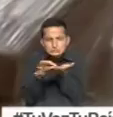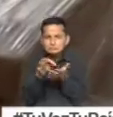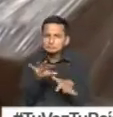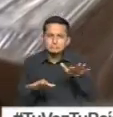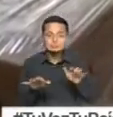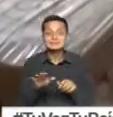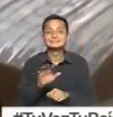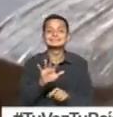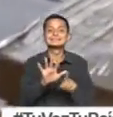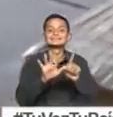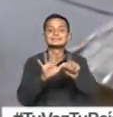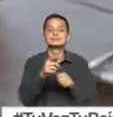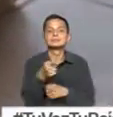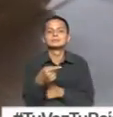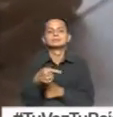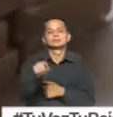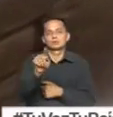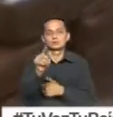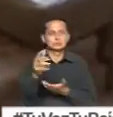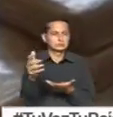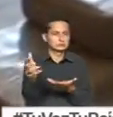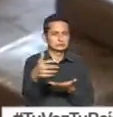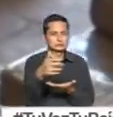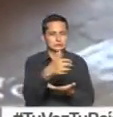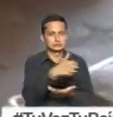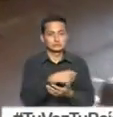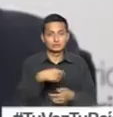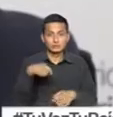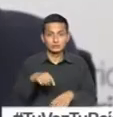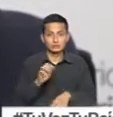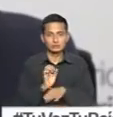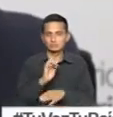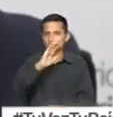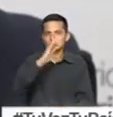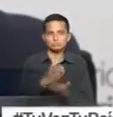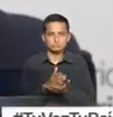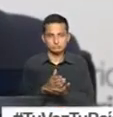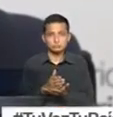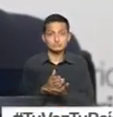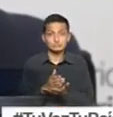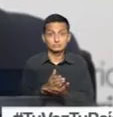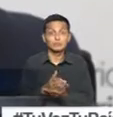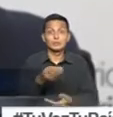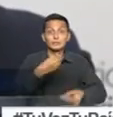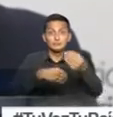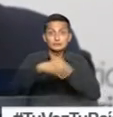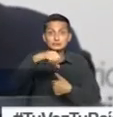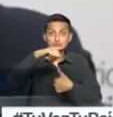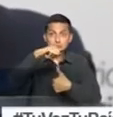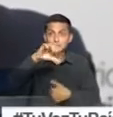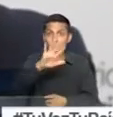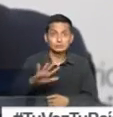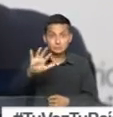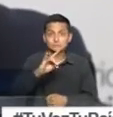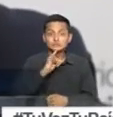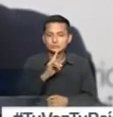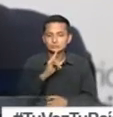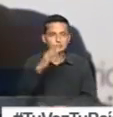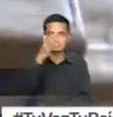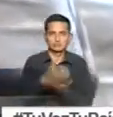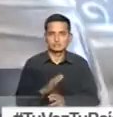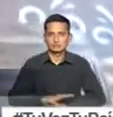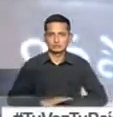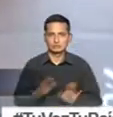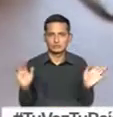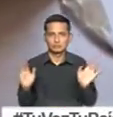6 millones de droga incautada que sale del mercado, es decir, que se evita que entre al mercado de droga sobre